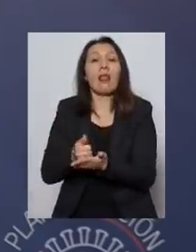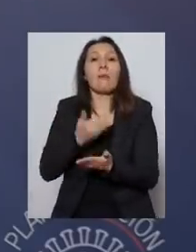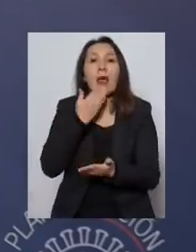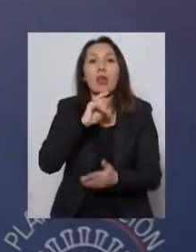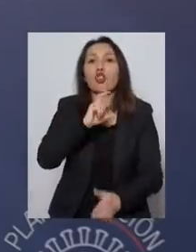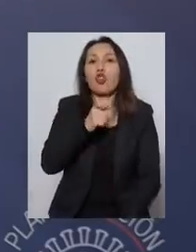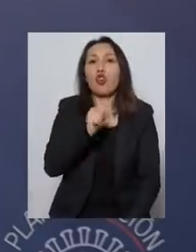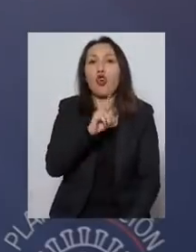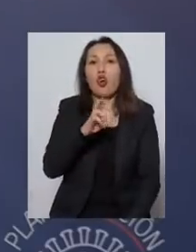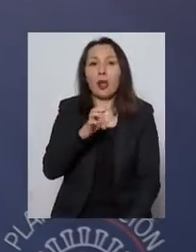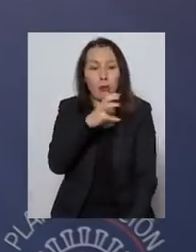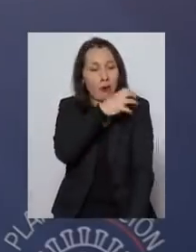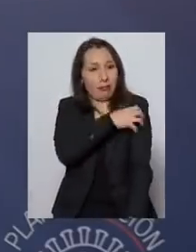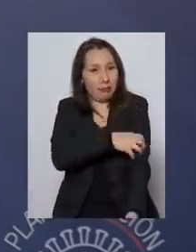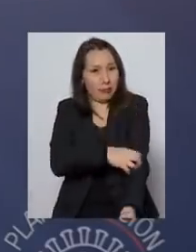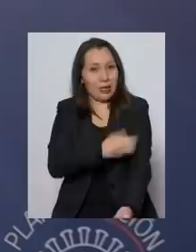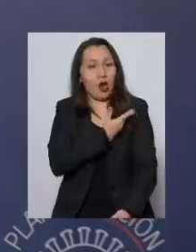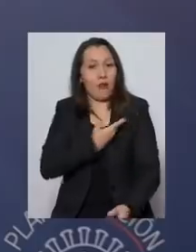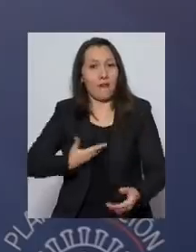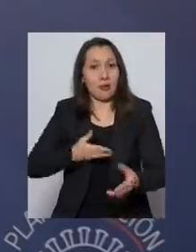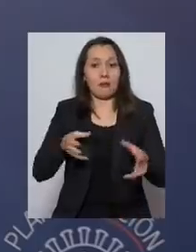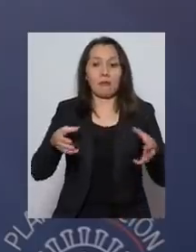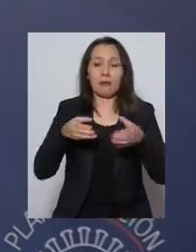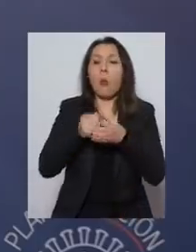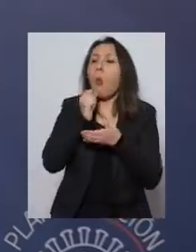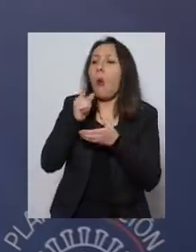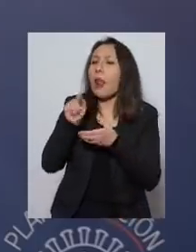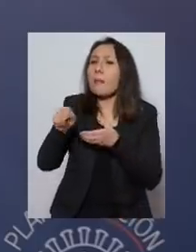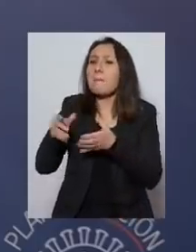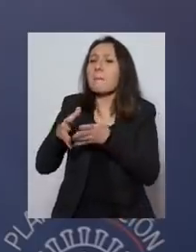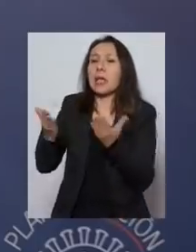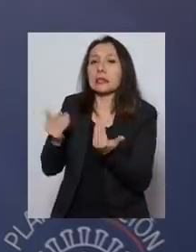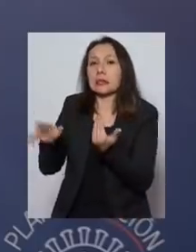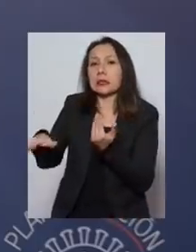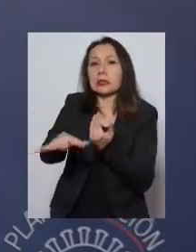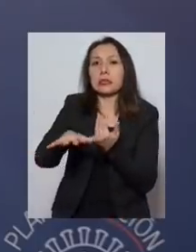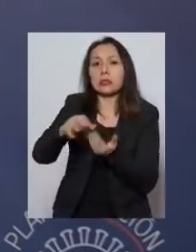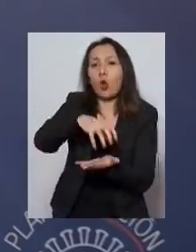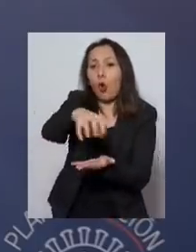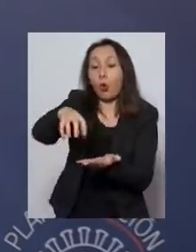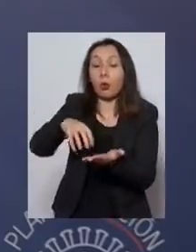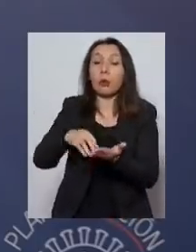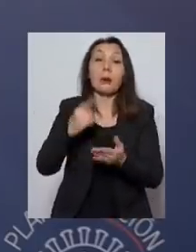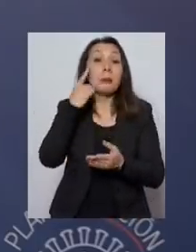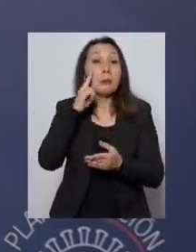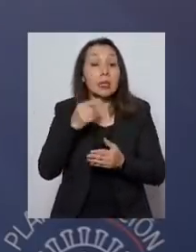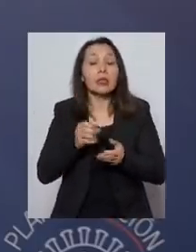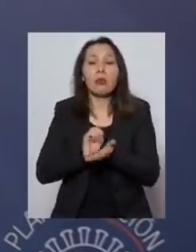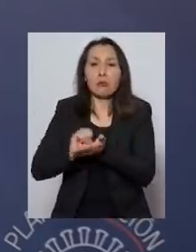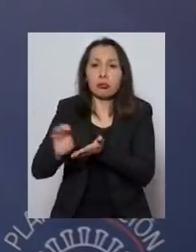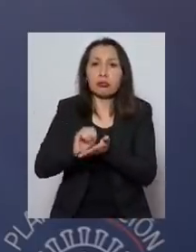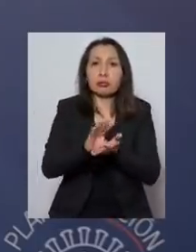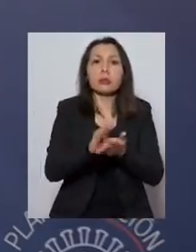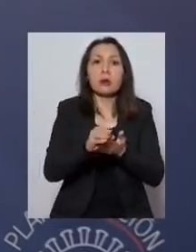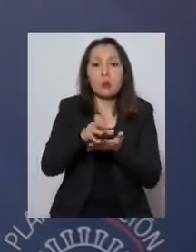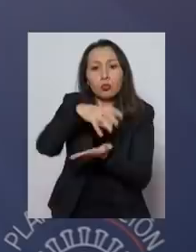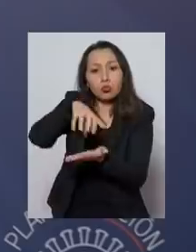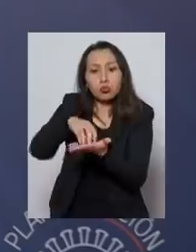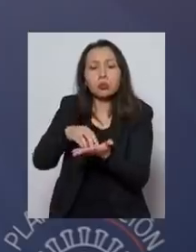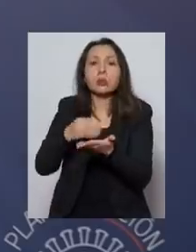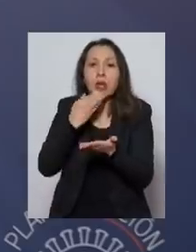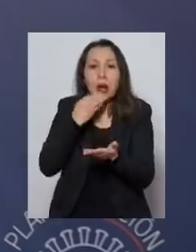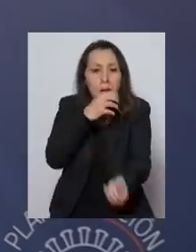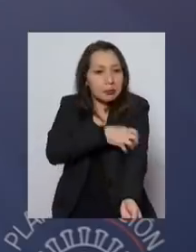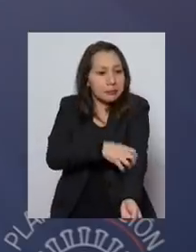regionales, van a determinar qué barrios son los prioritarios y qué parte de las comunas son prioritarios, pero el abastecimiento se va a hacer a nivel local y